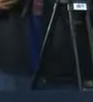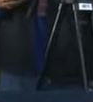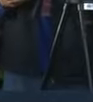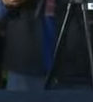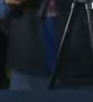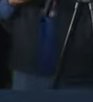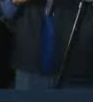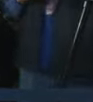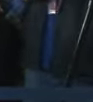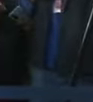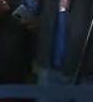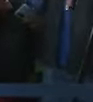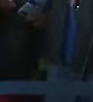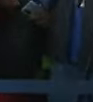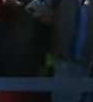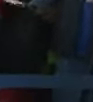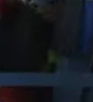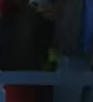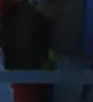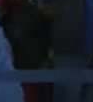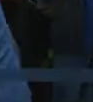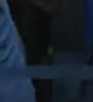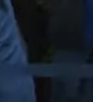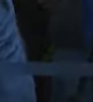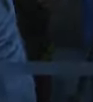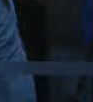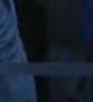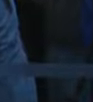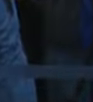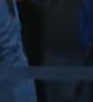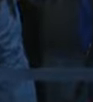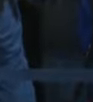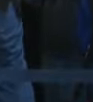Quito, Pavel Muñoz. Por favor, si son tan amables.